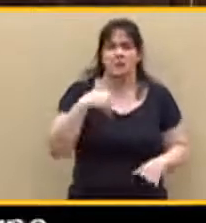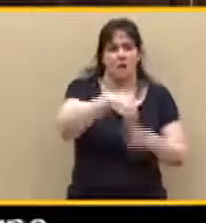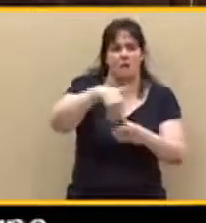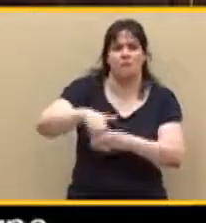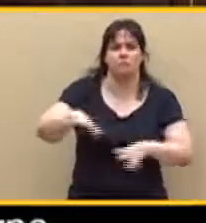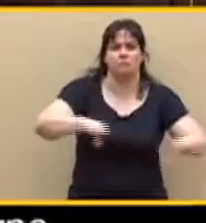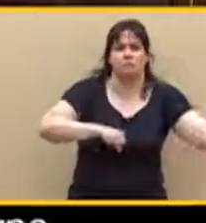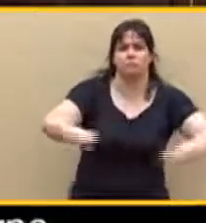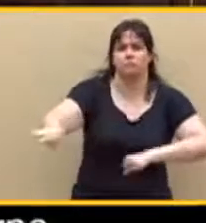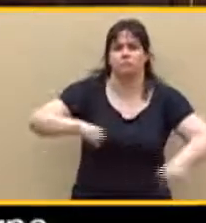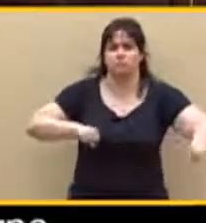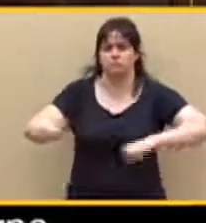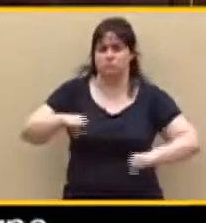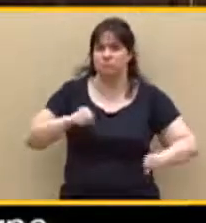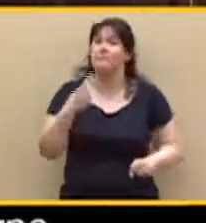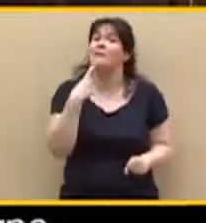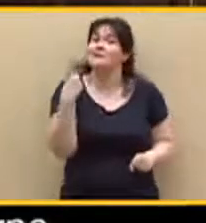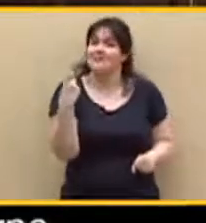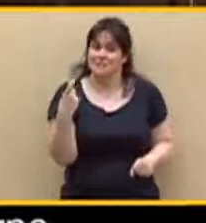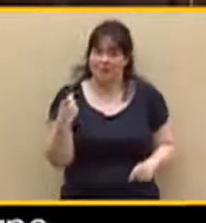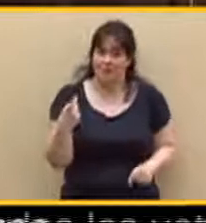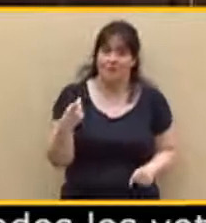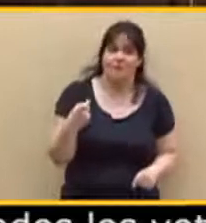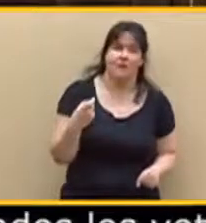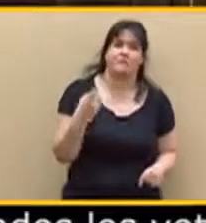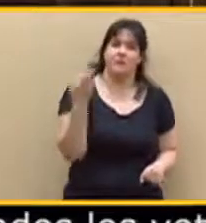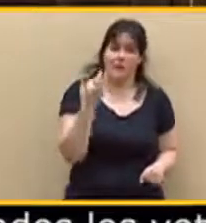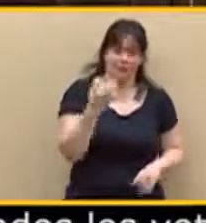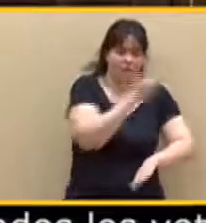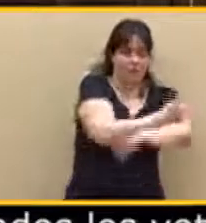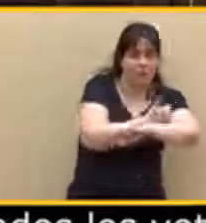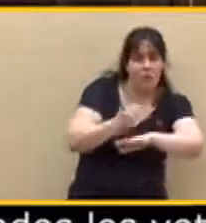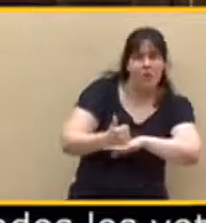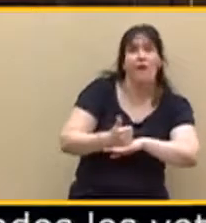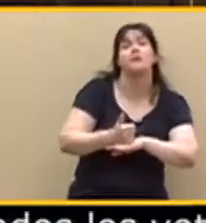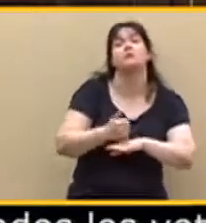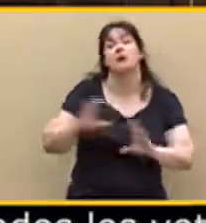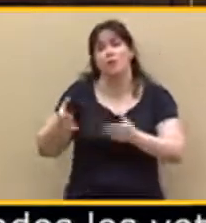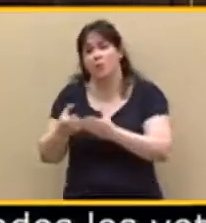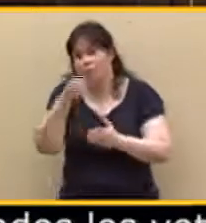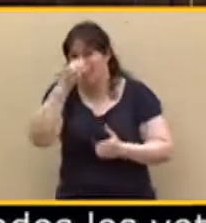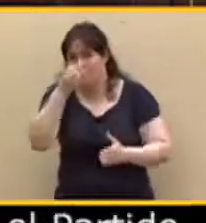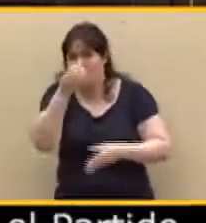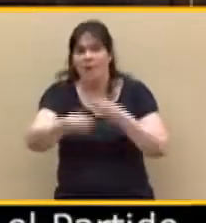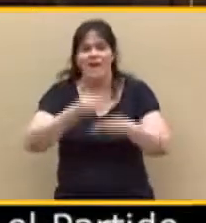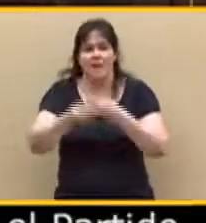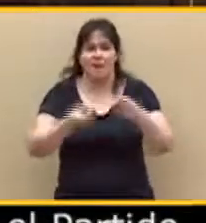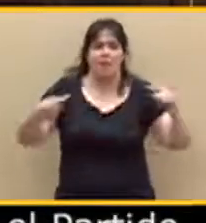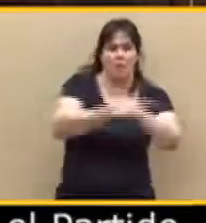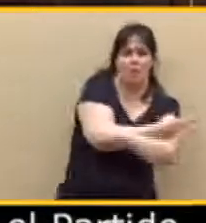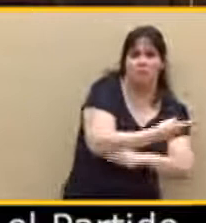requería que tanto Ciudadanos como el Partido Socialista hicieran lo contrario de lo que habían prometido en campaña